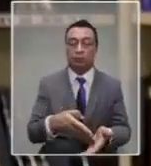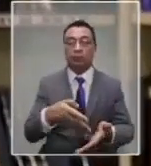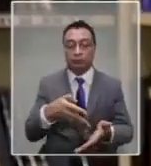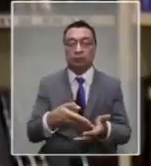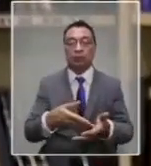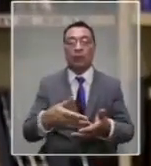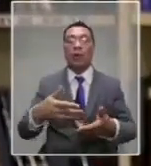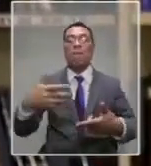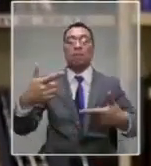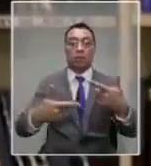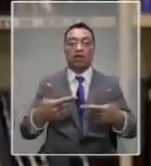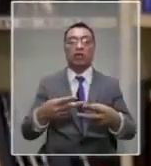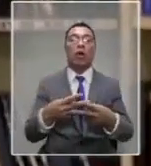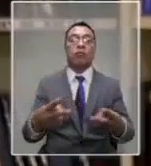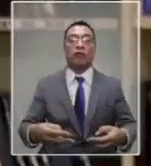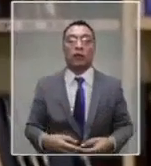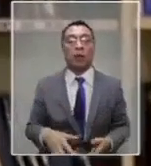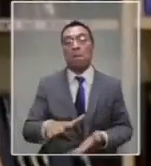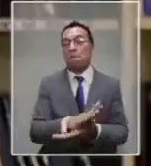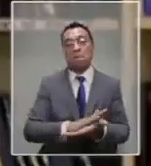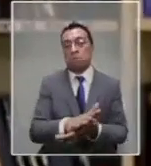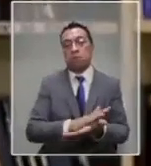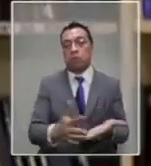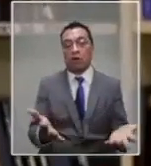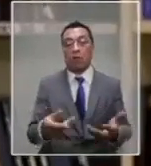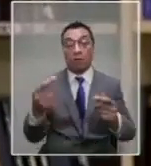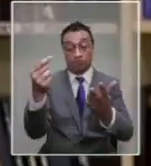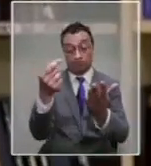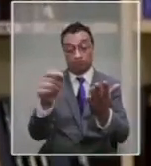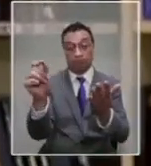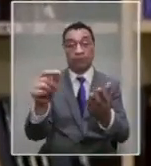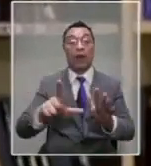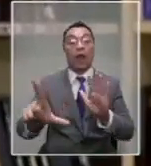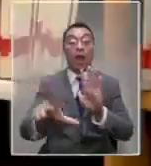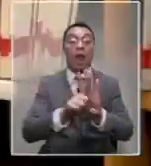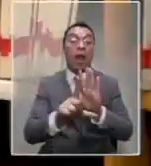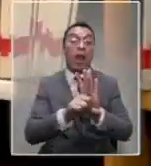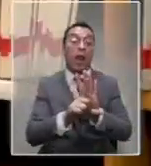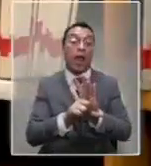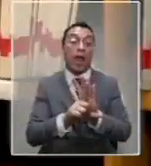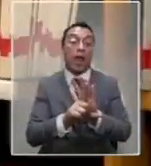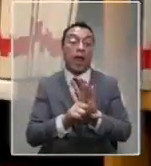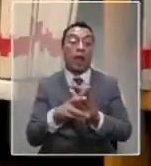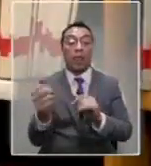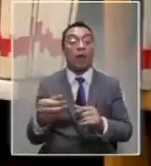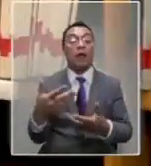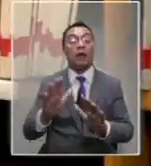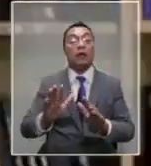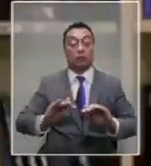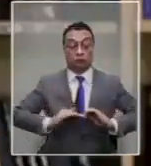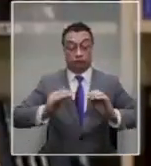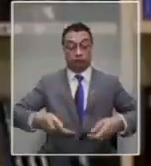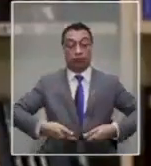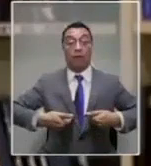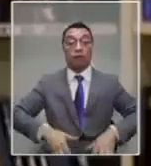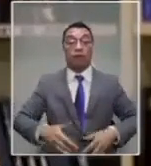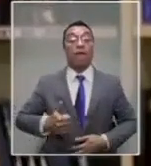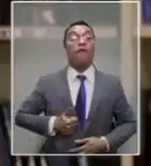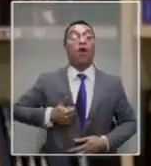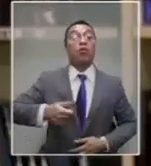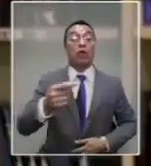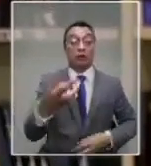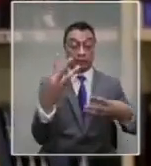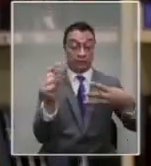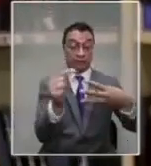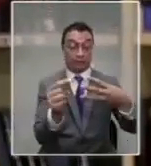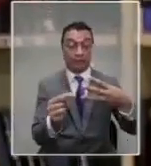freno en las políticas públicas. Por ejemplo, la aprobación de la ley de despenalización del aborto voluntario